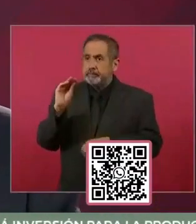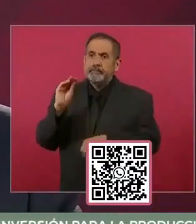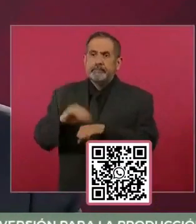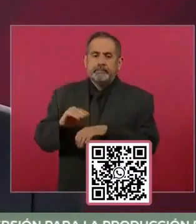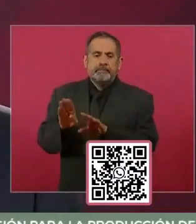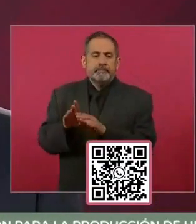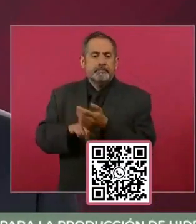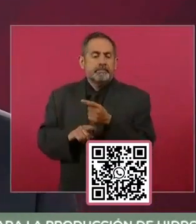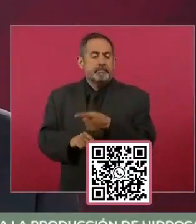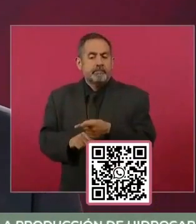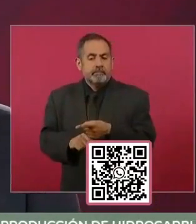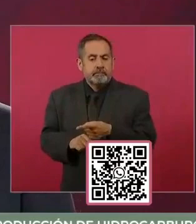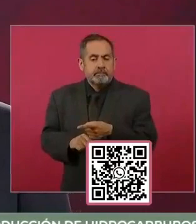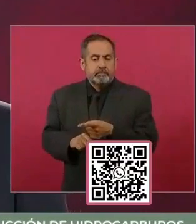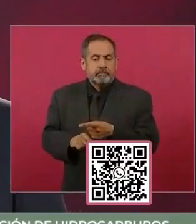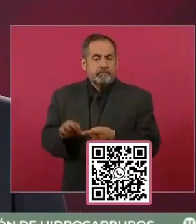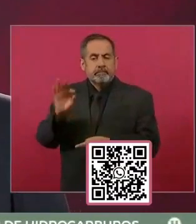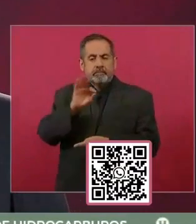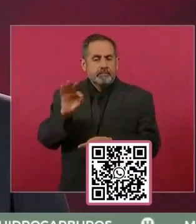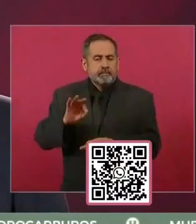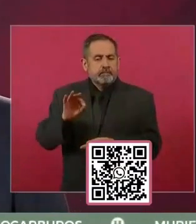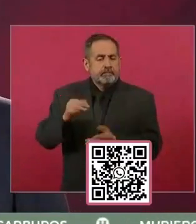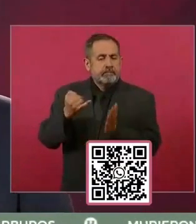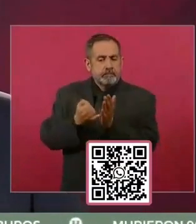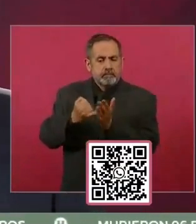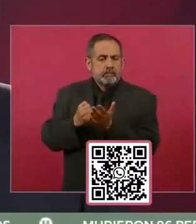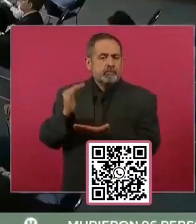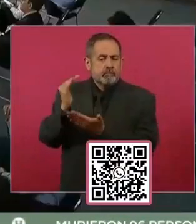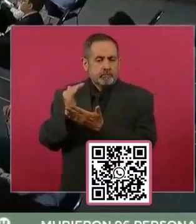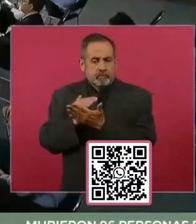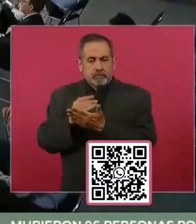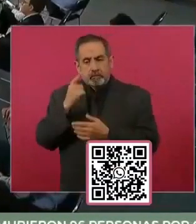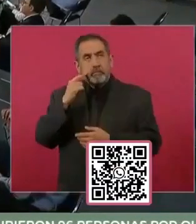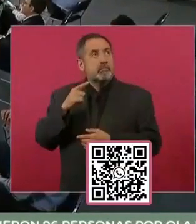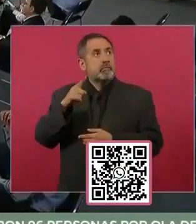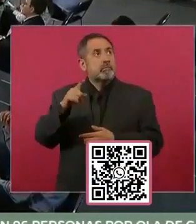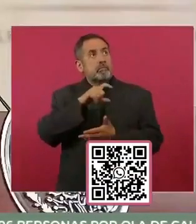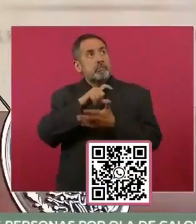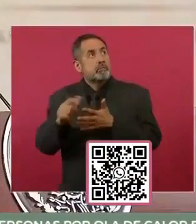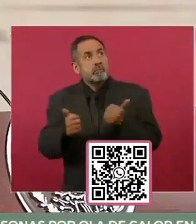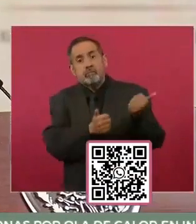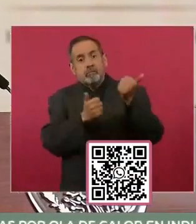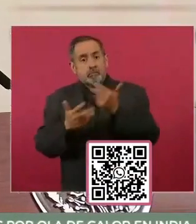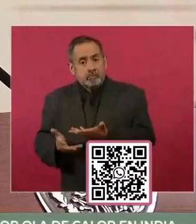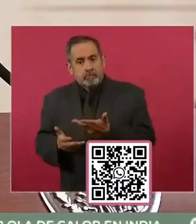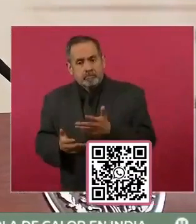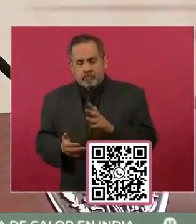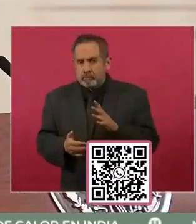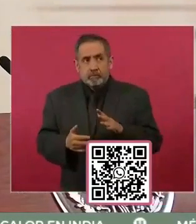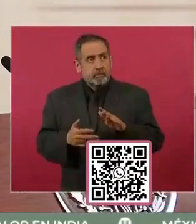establecimiento de aranceles para que no se importe maíz blanco y se